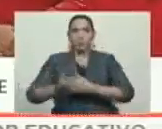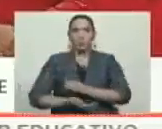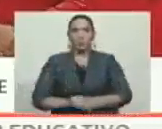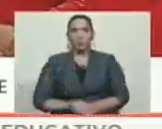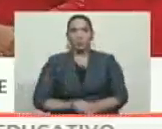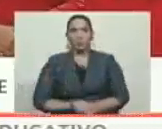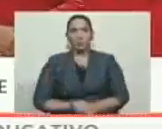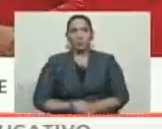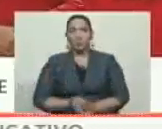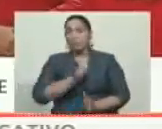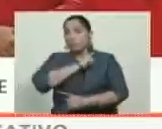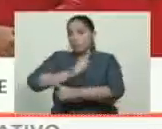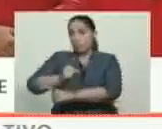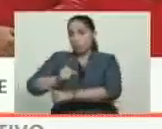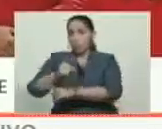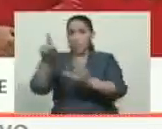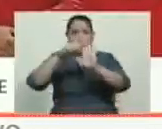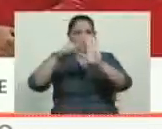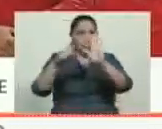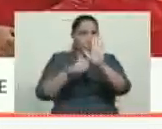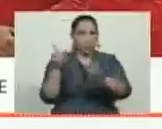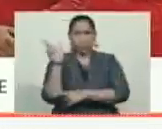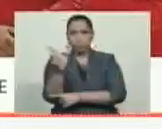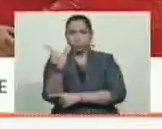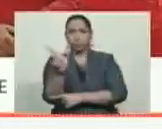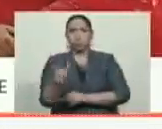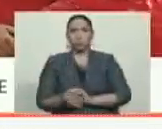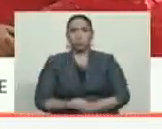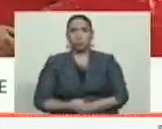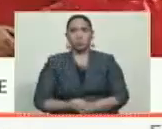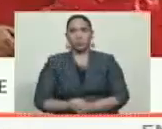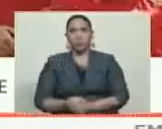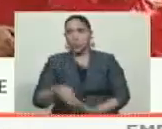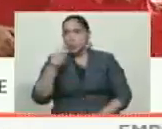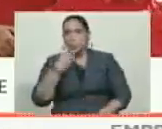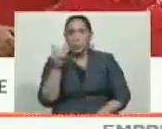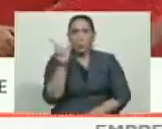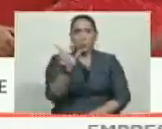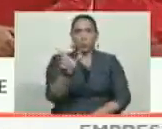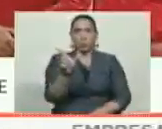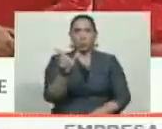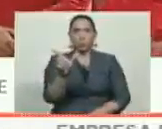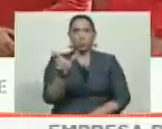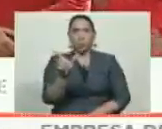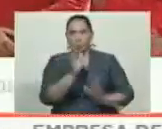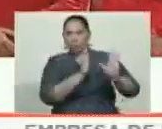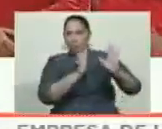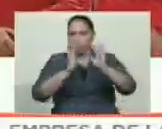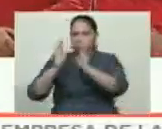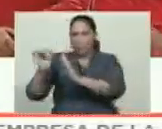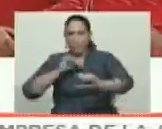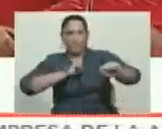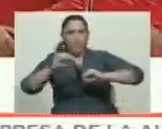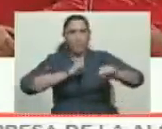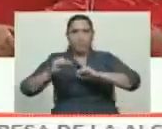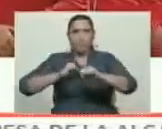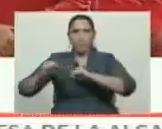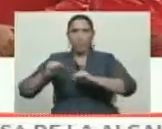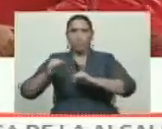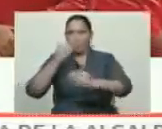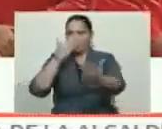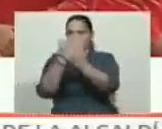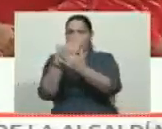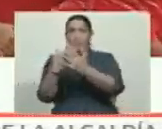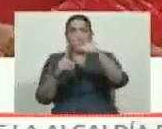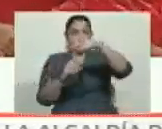Doy instrucciones al Partido Socialista Unido de Venezuela, a la JPSUV, para que nos organicemos y estemos allí frente al